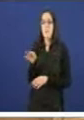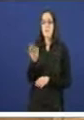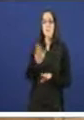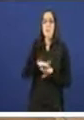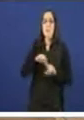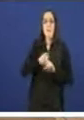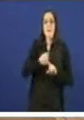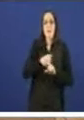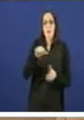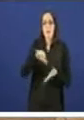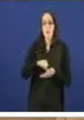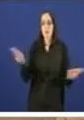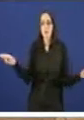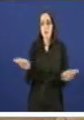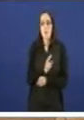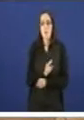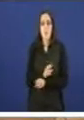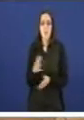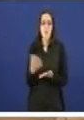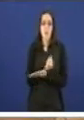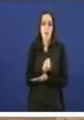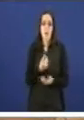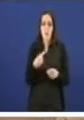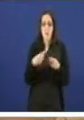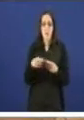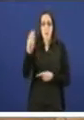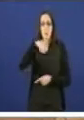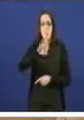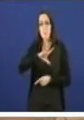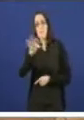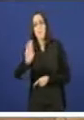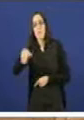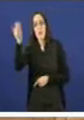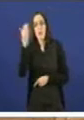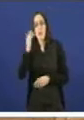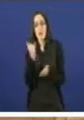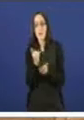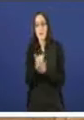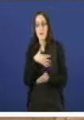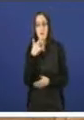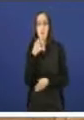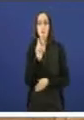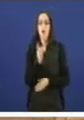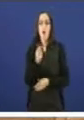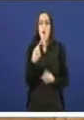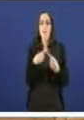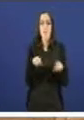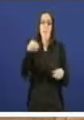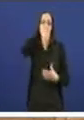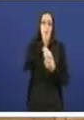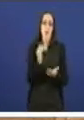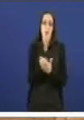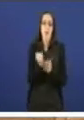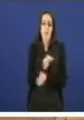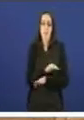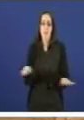decidido suprimir absolutamente todas las actividades complementarias y extraescolares. Solo tutelarán actividades didácticas puntuales dentro del aula.